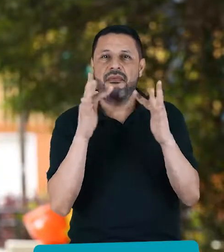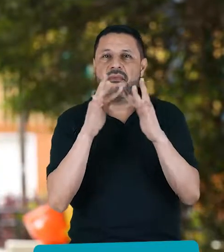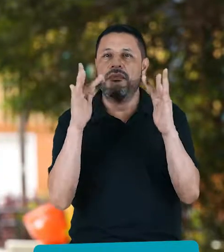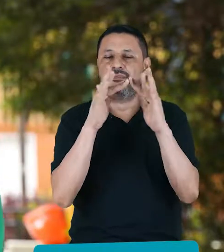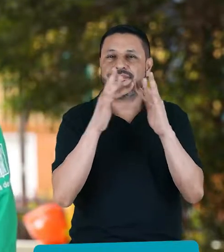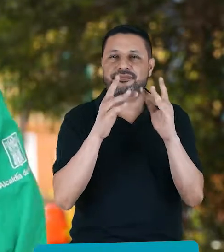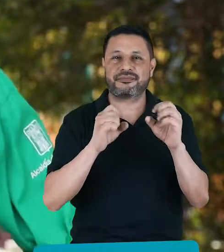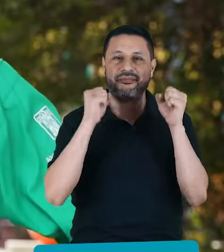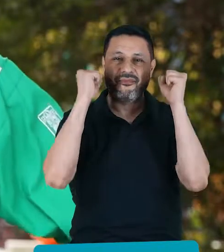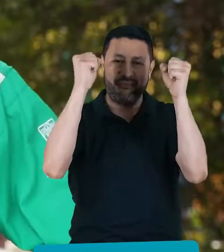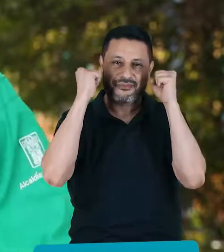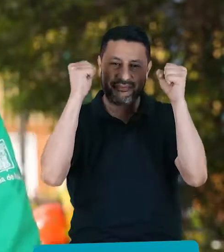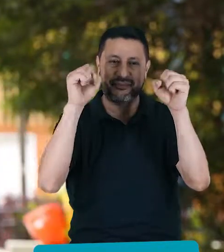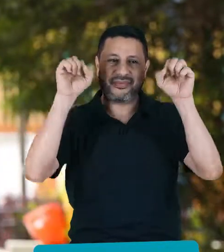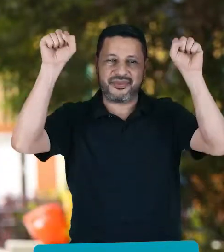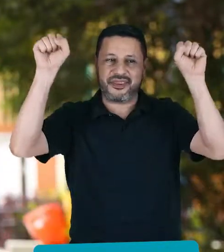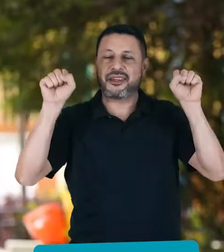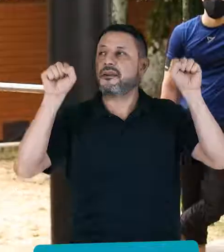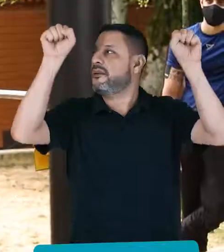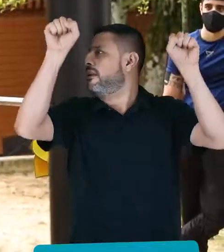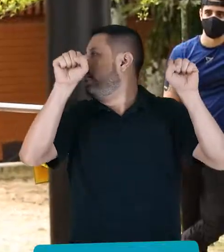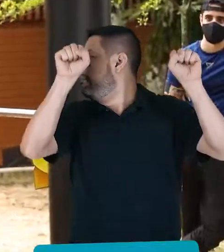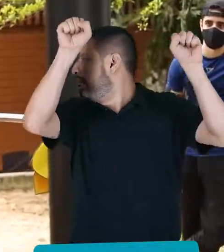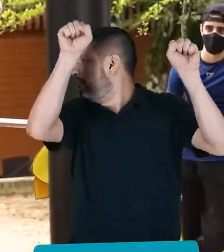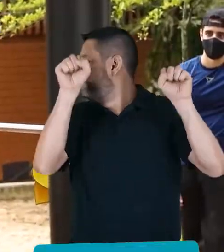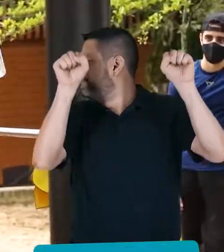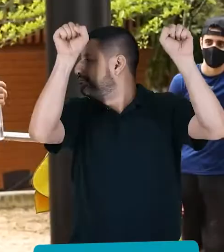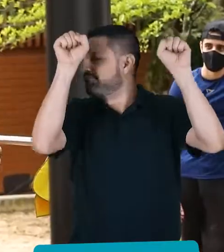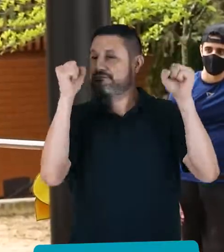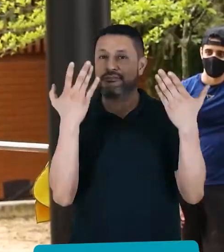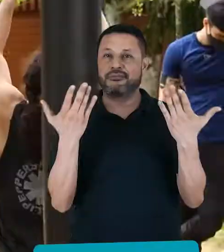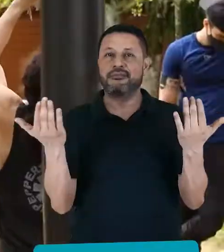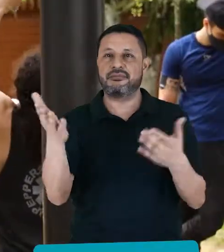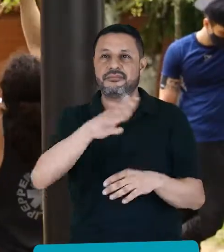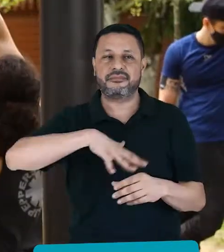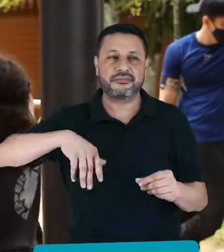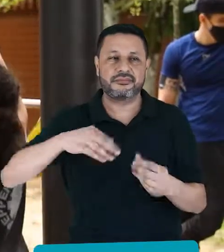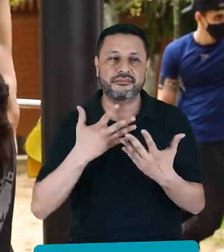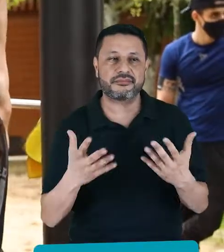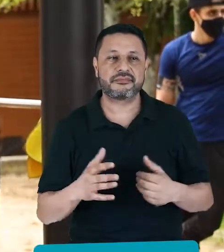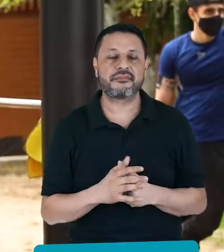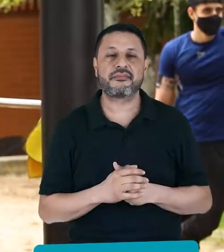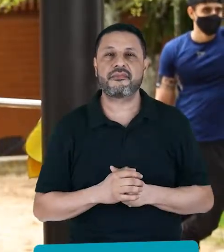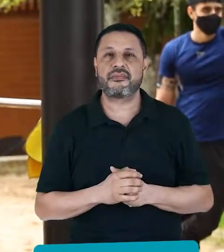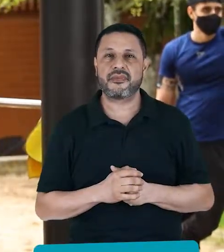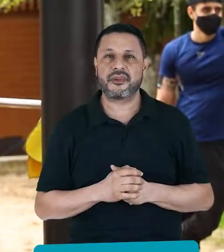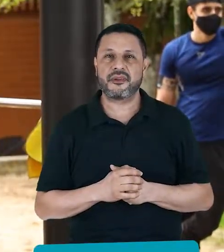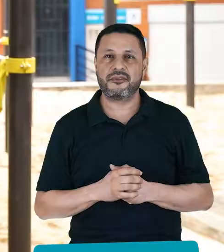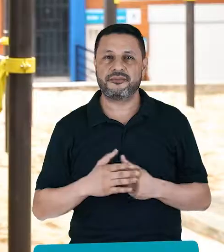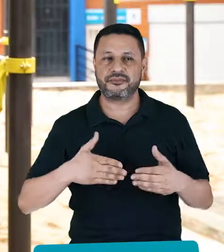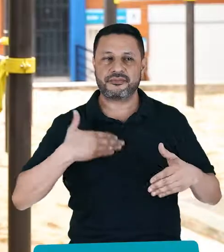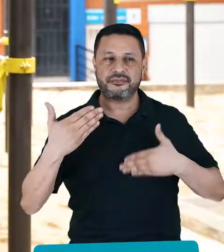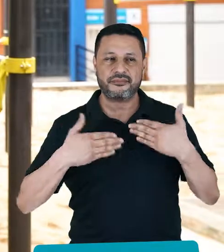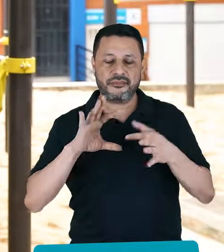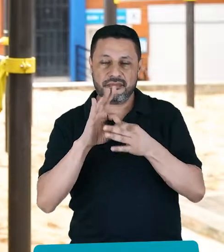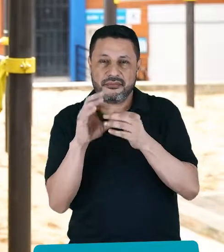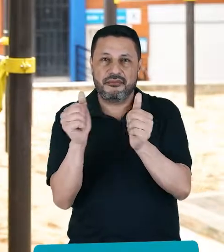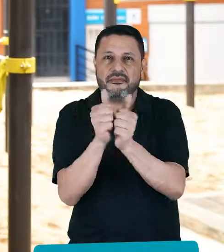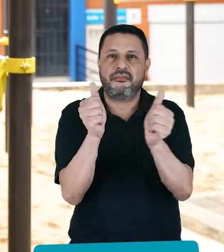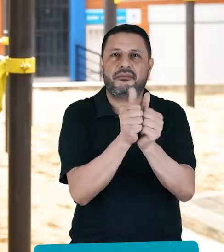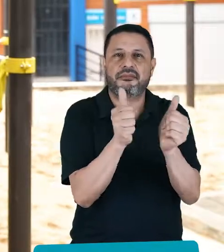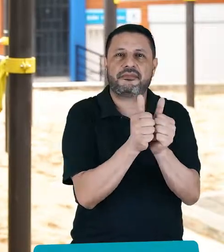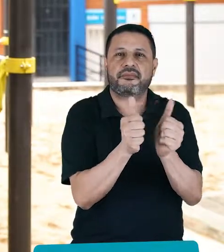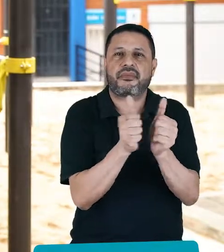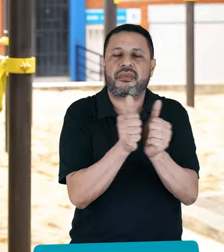estar pues como con el contacto con las barras, ya que en la casa pues como que no hay mucha implementación y aquí la tenemos como tal toda. Estar a compartir